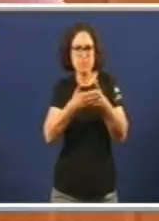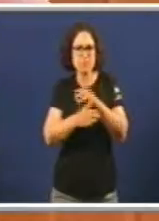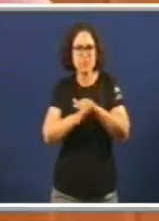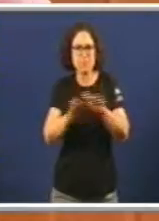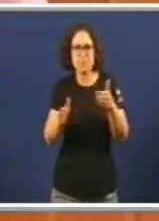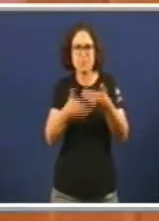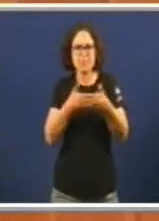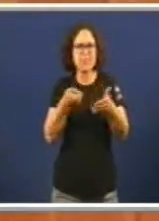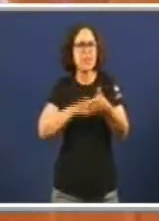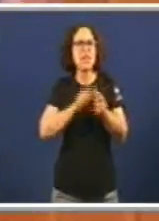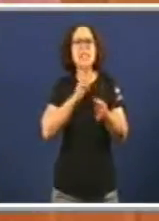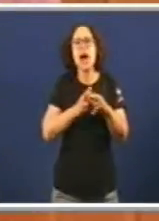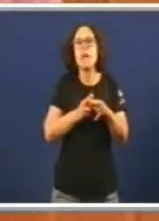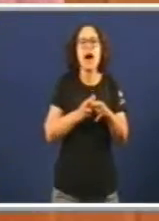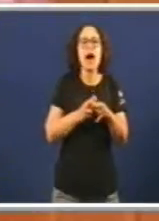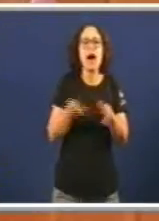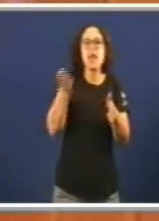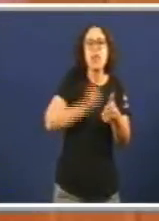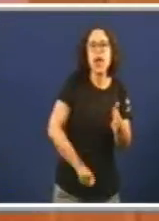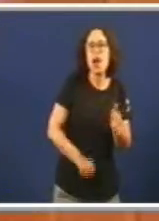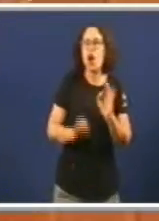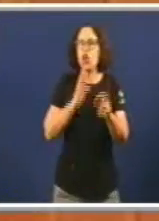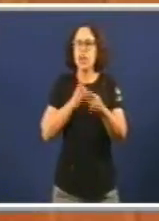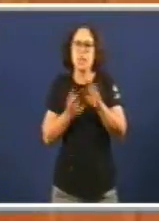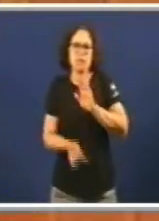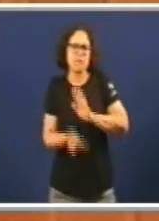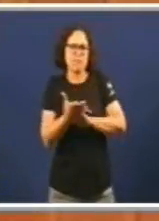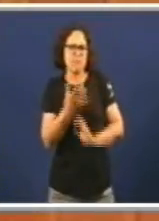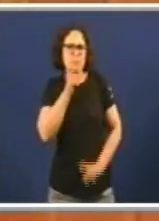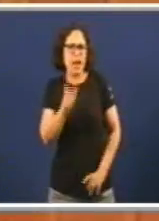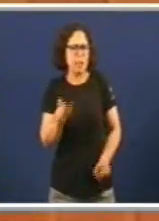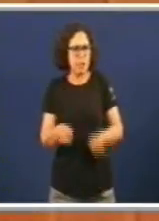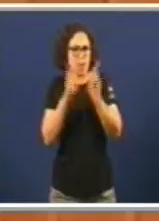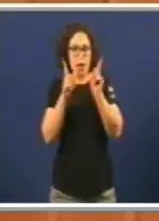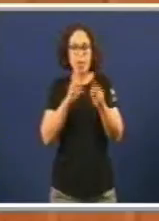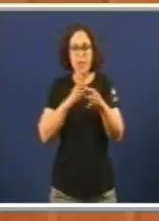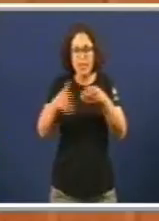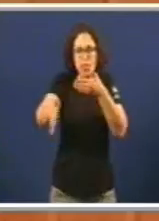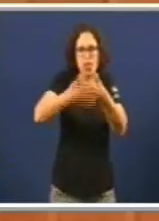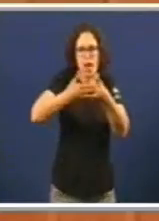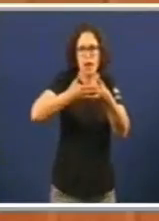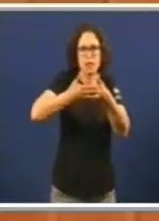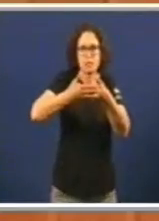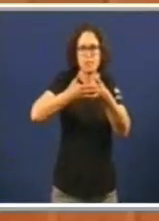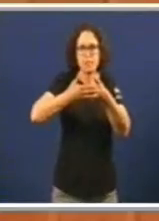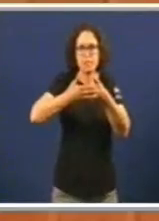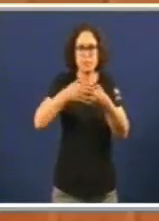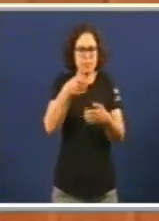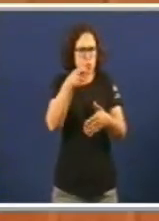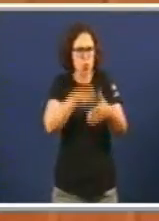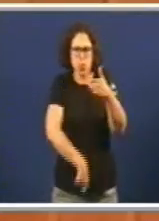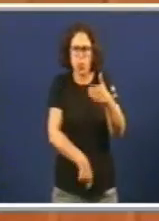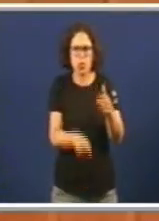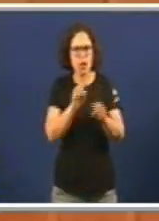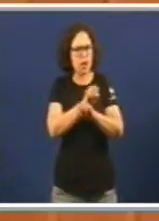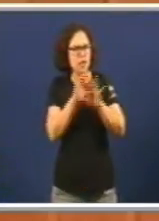Chámelle vostede como queira, invéntese unha palabra nova, o que queira. Non vai volver a abrir a porta. Así de duro, así de claro